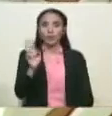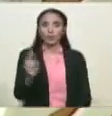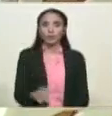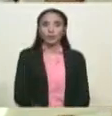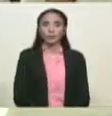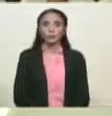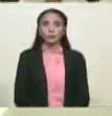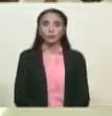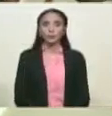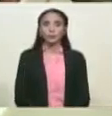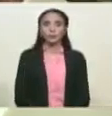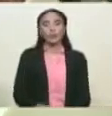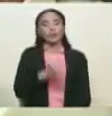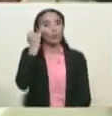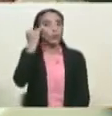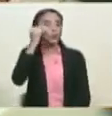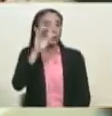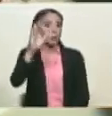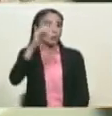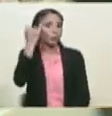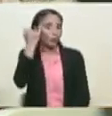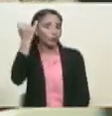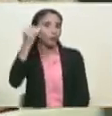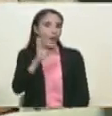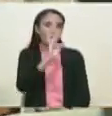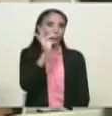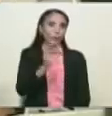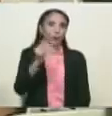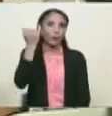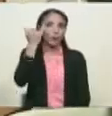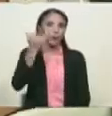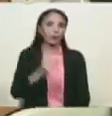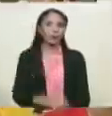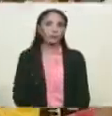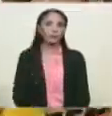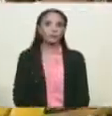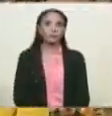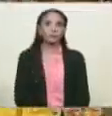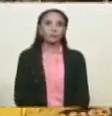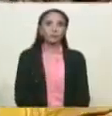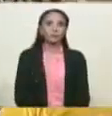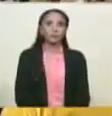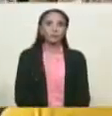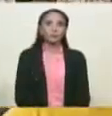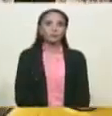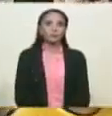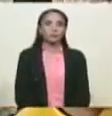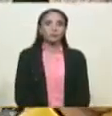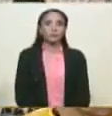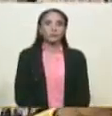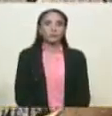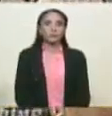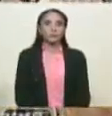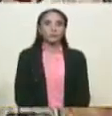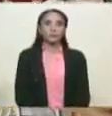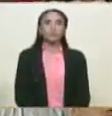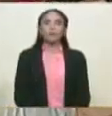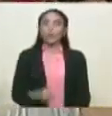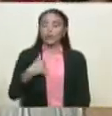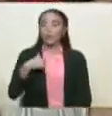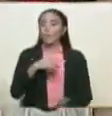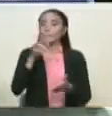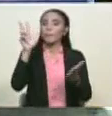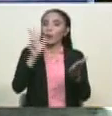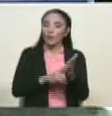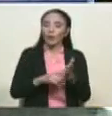llama sembrar para el futuro. Y es uno de los recursos que creo con más felicidad voy a aprobar el día de